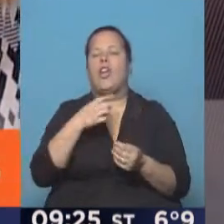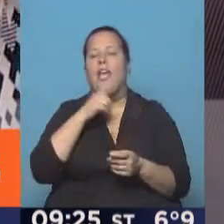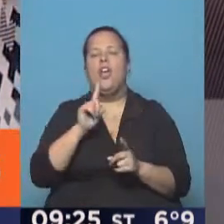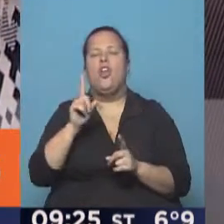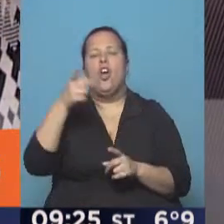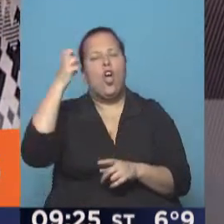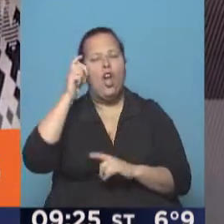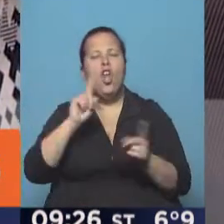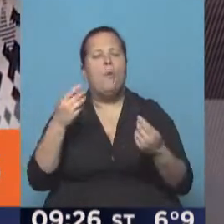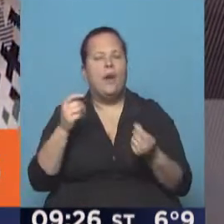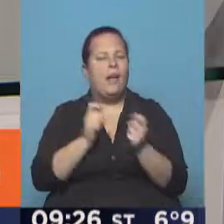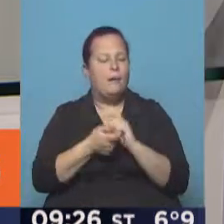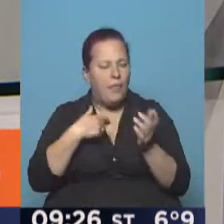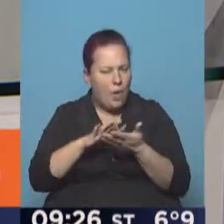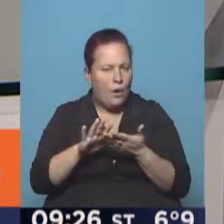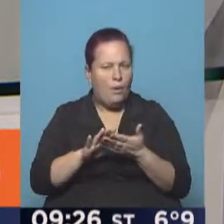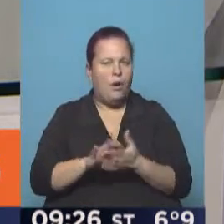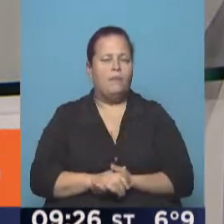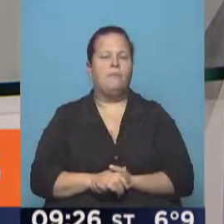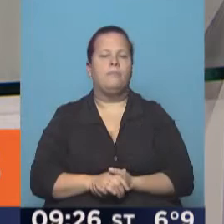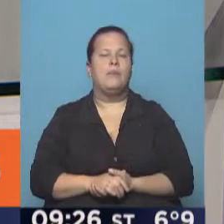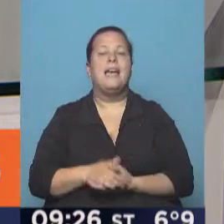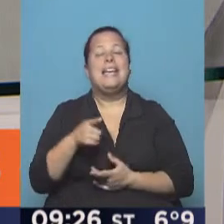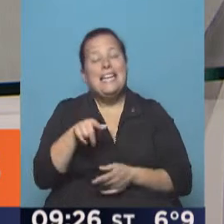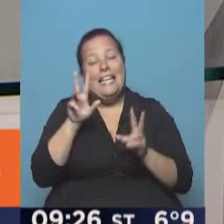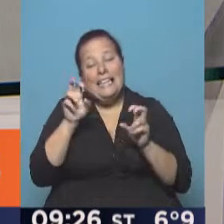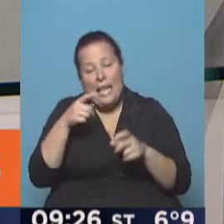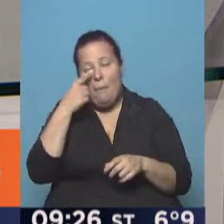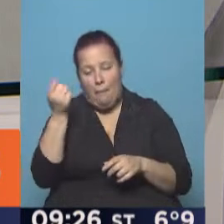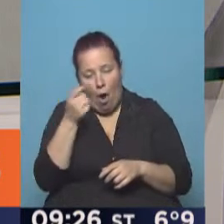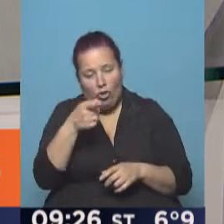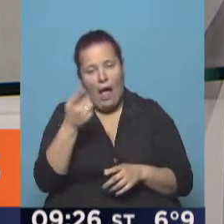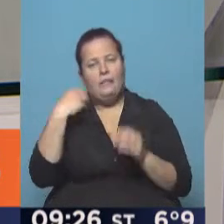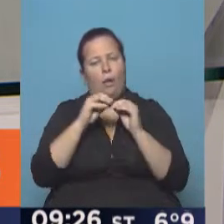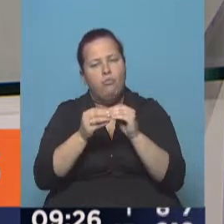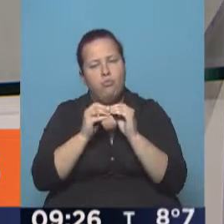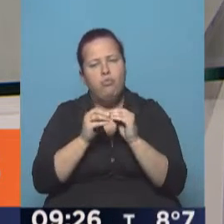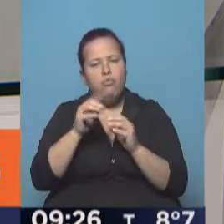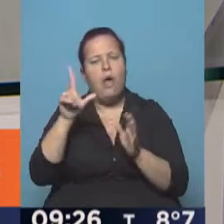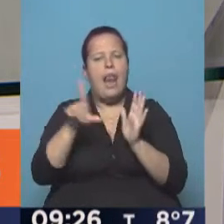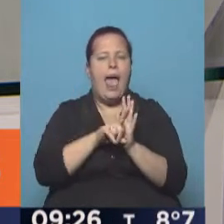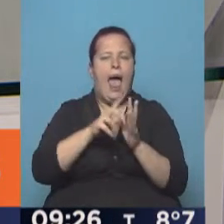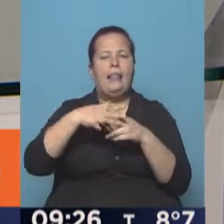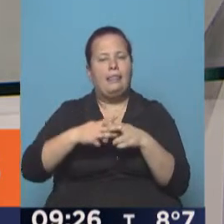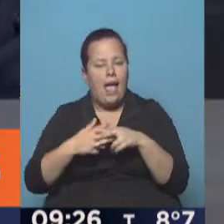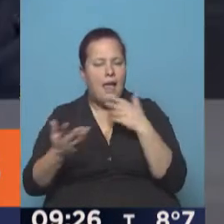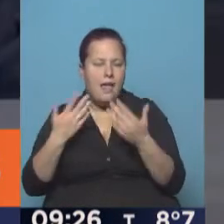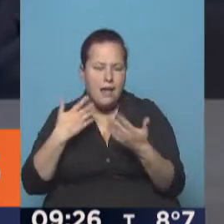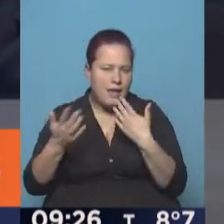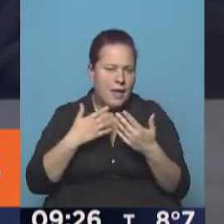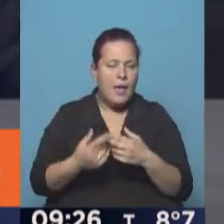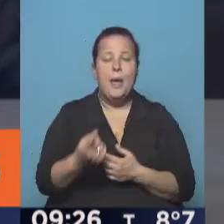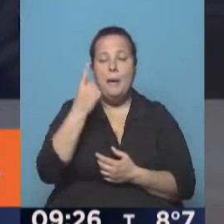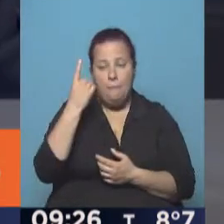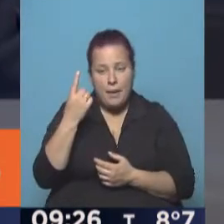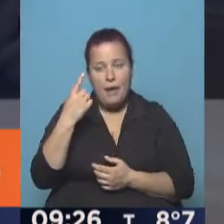se va al Congreso? Me reformulo la pregunta. Bueno, es un tema interesante que se discutió mucho con legal y técnico. Primero